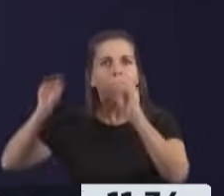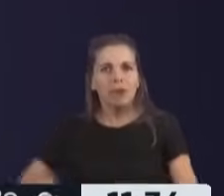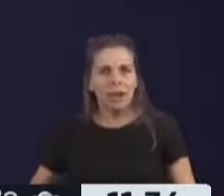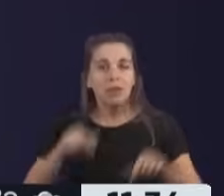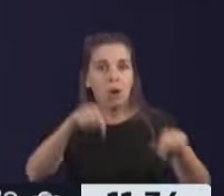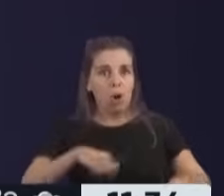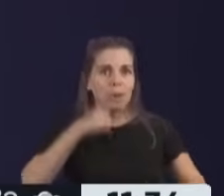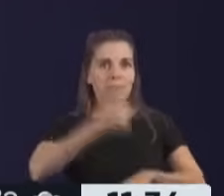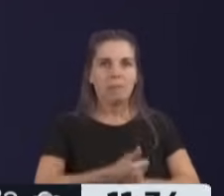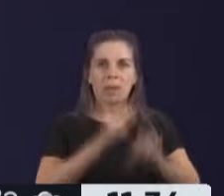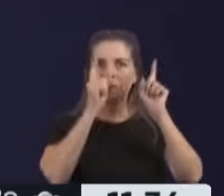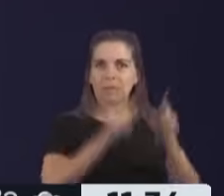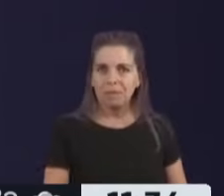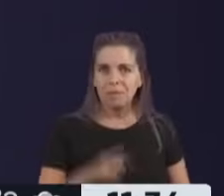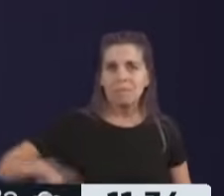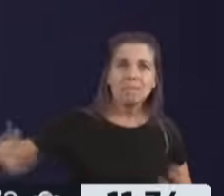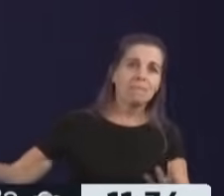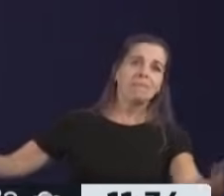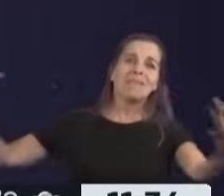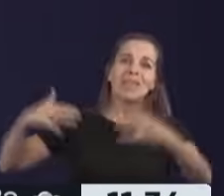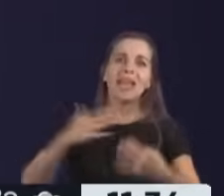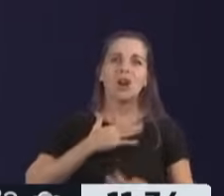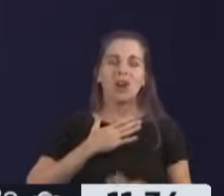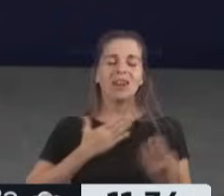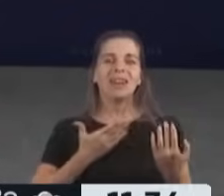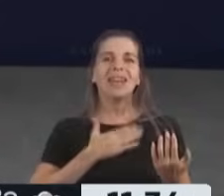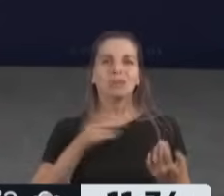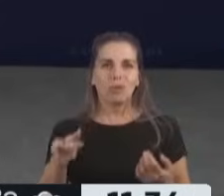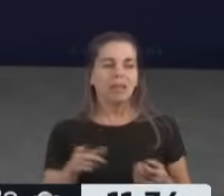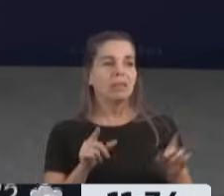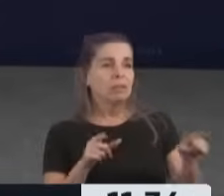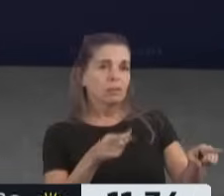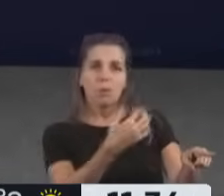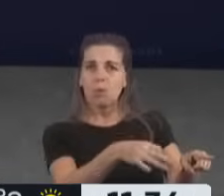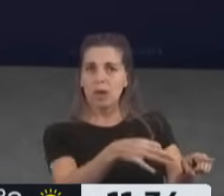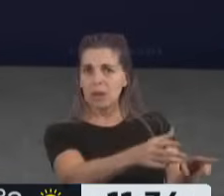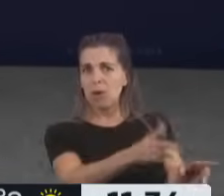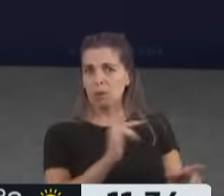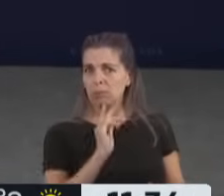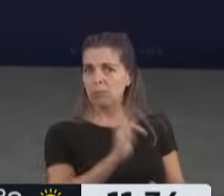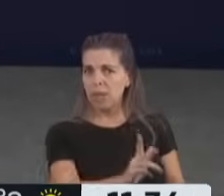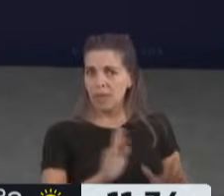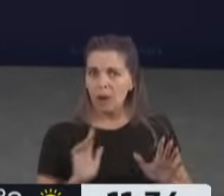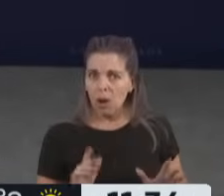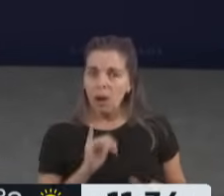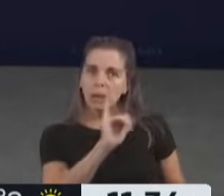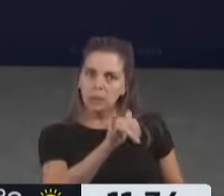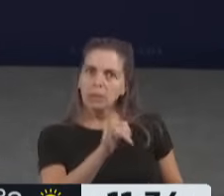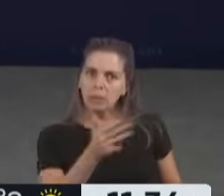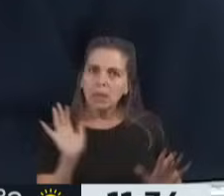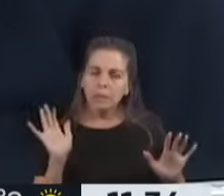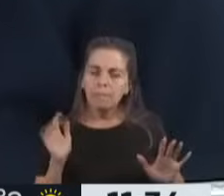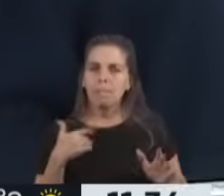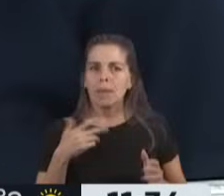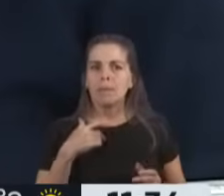quedarme, porque aparte tengo a los chicos, así que tengo para quedarme hasta las 2 de la tarde. Lo único que te quiero decir es que justamente estuve, o mi